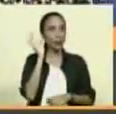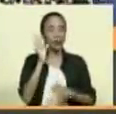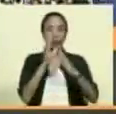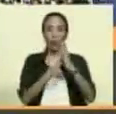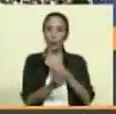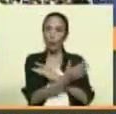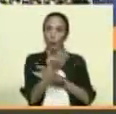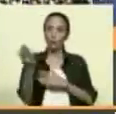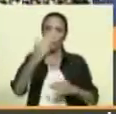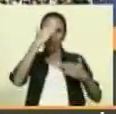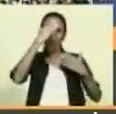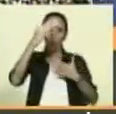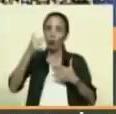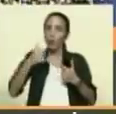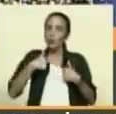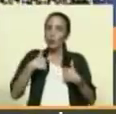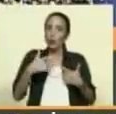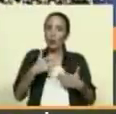Hoy siento aquí,